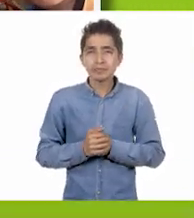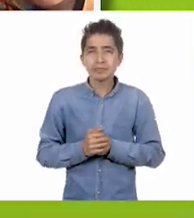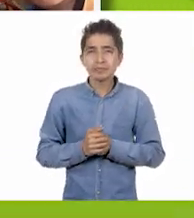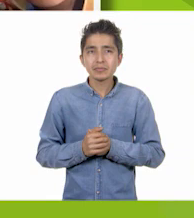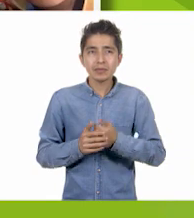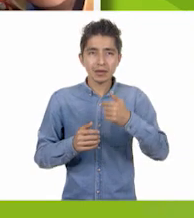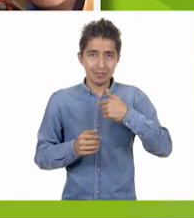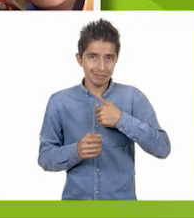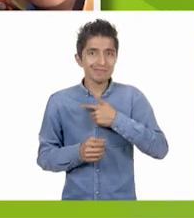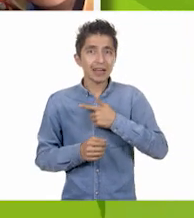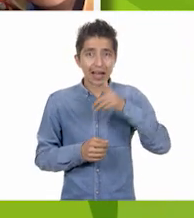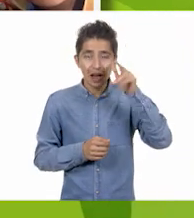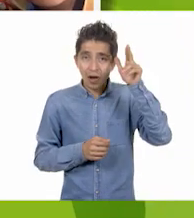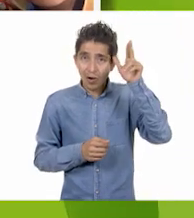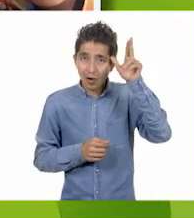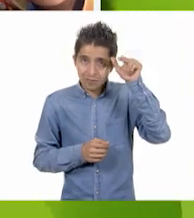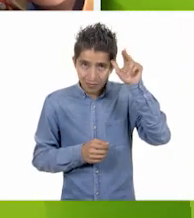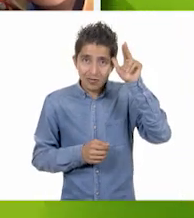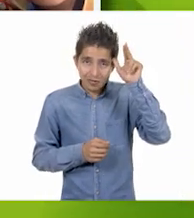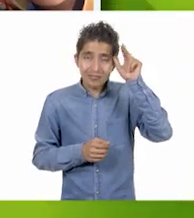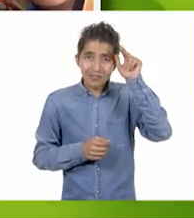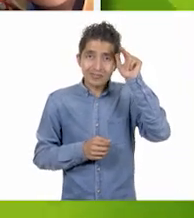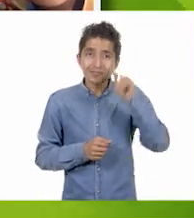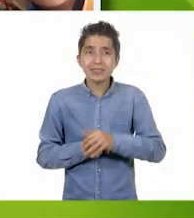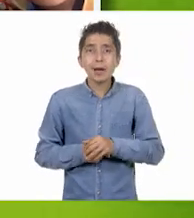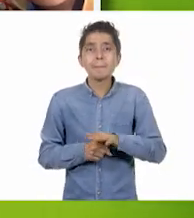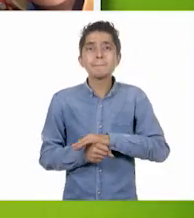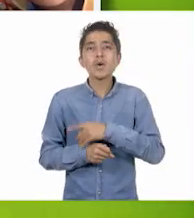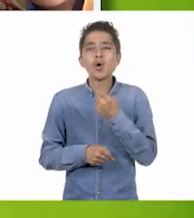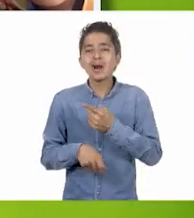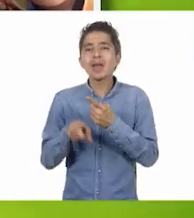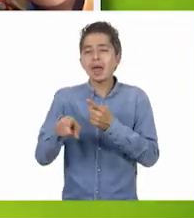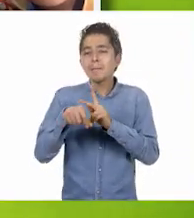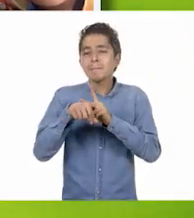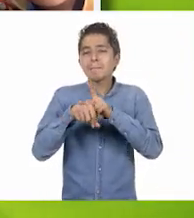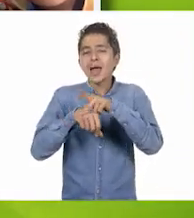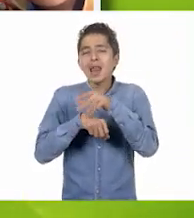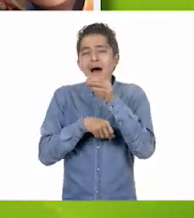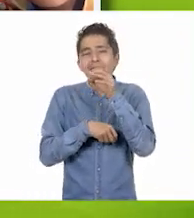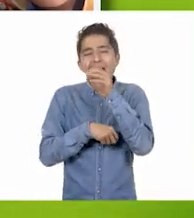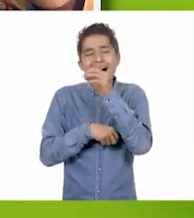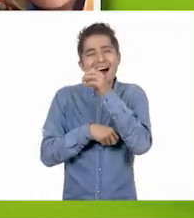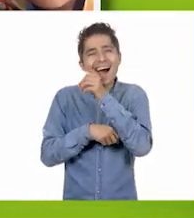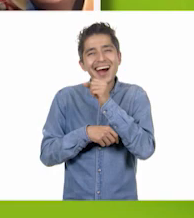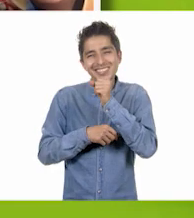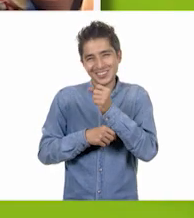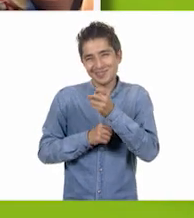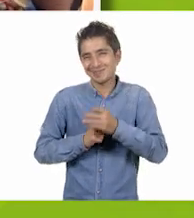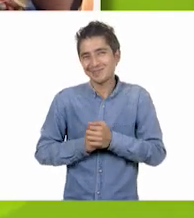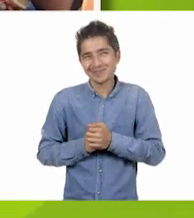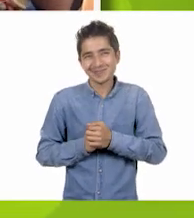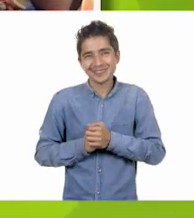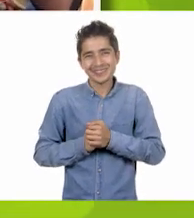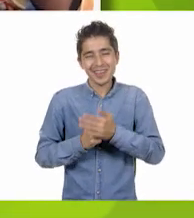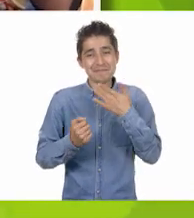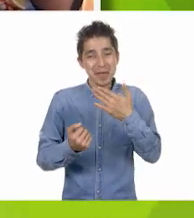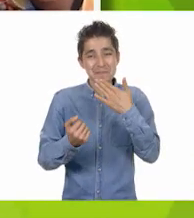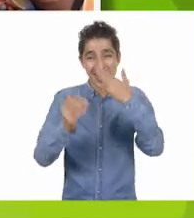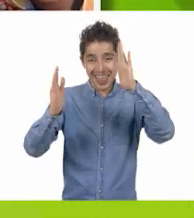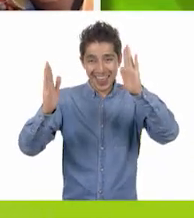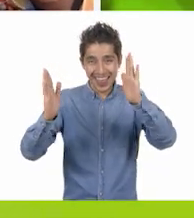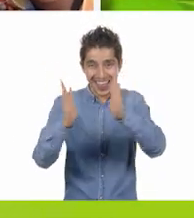El conejo, porque su piel es calientita. Ajá, muy bien. Chócalas, amiga.